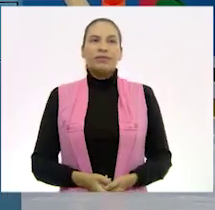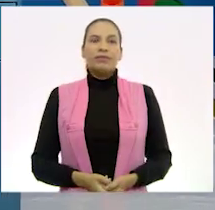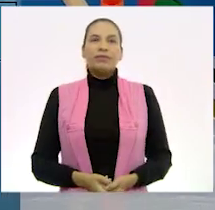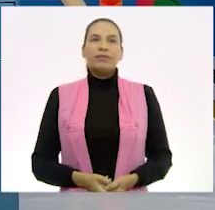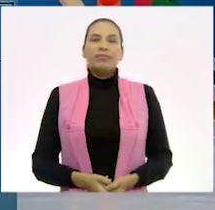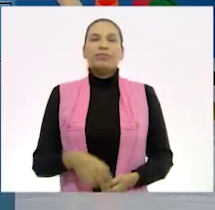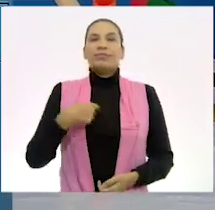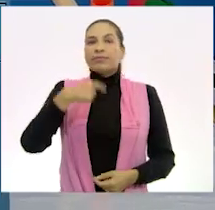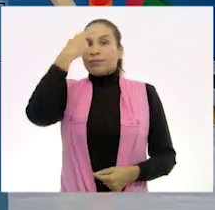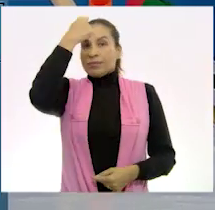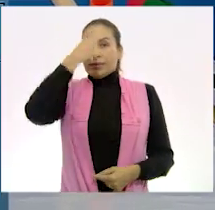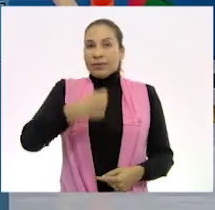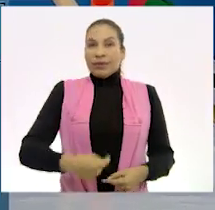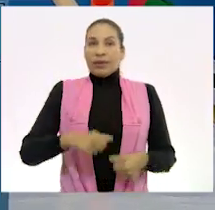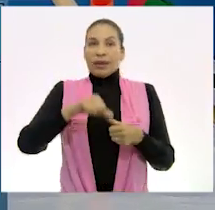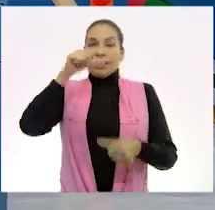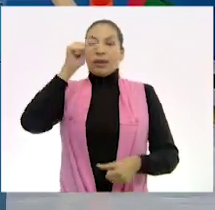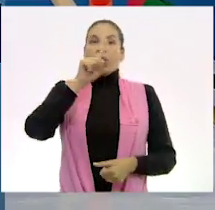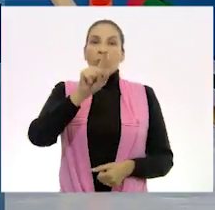Mi estatura es de